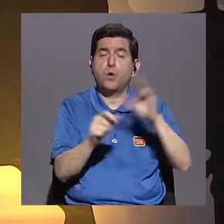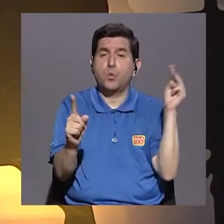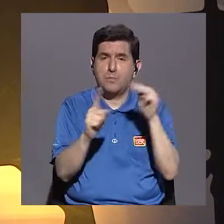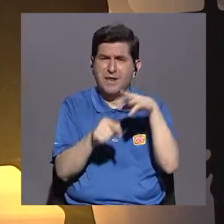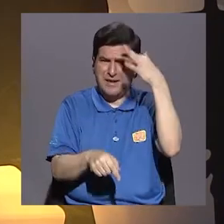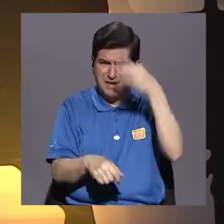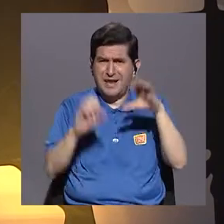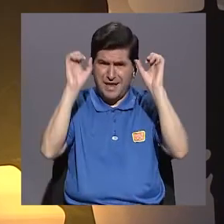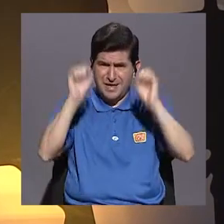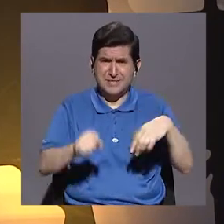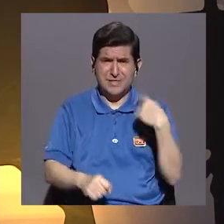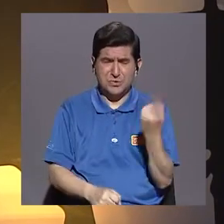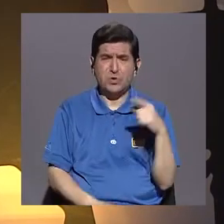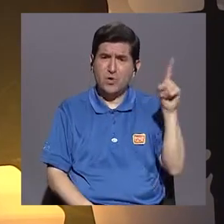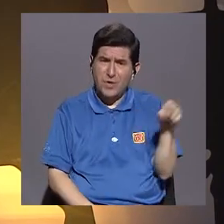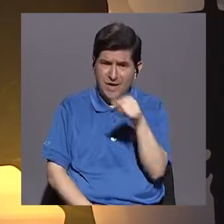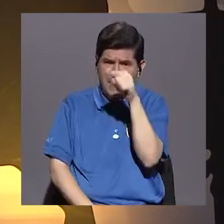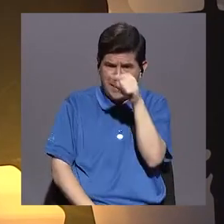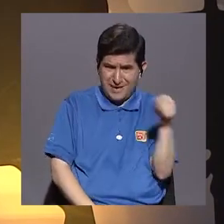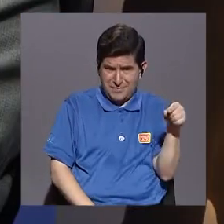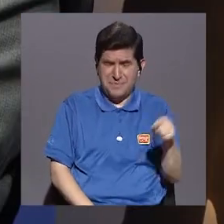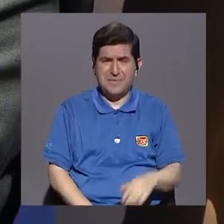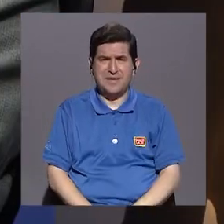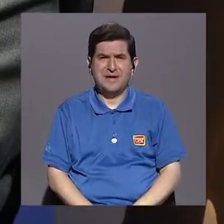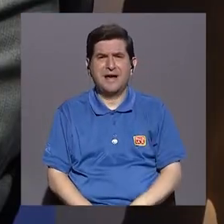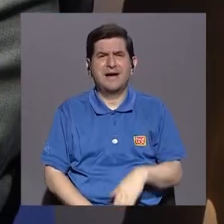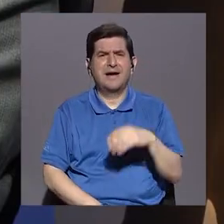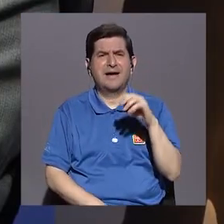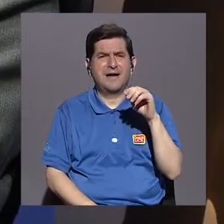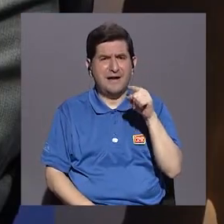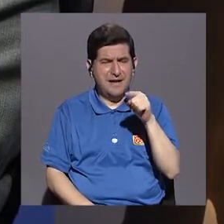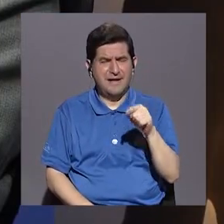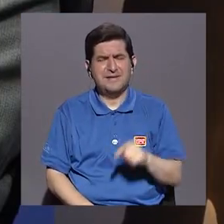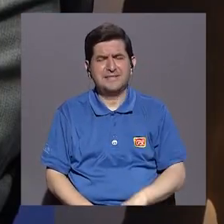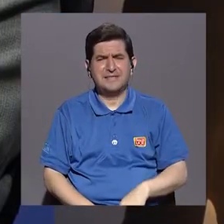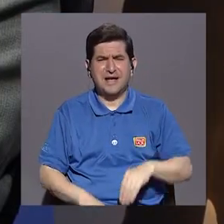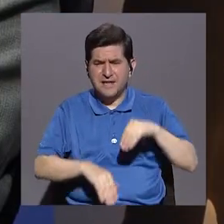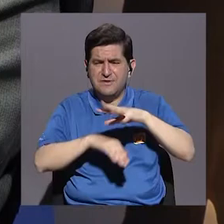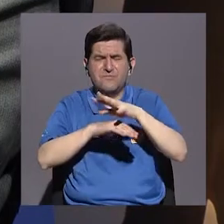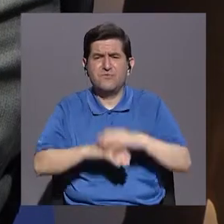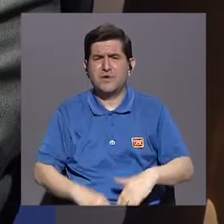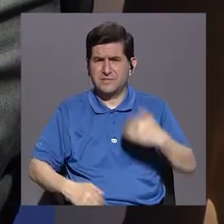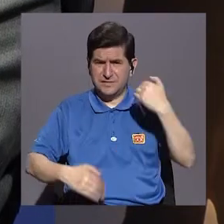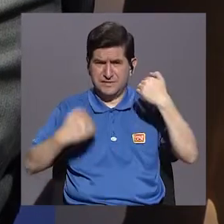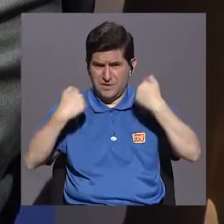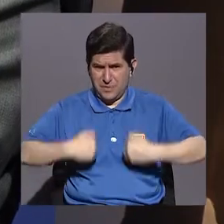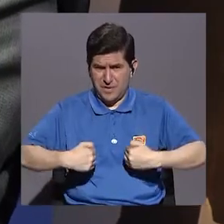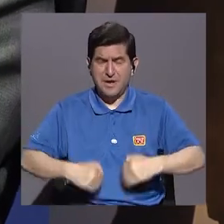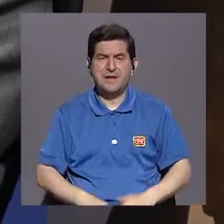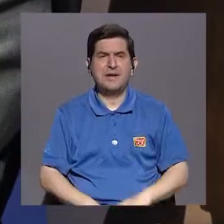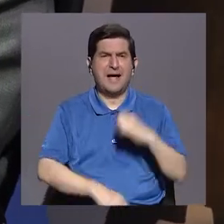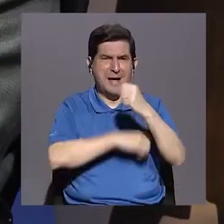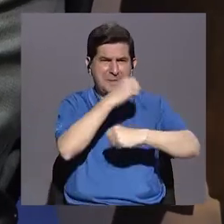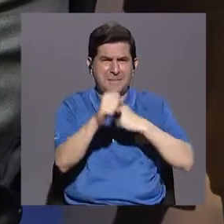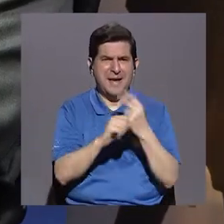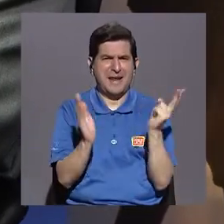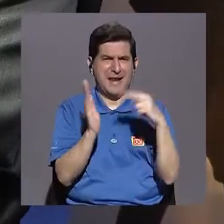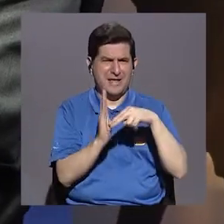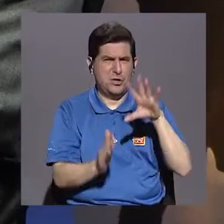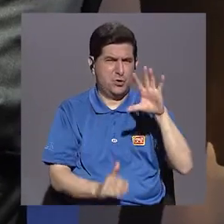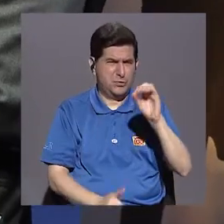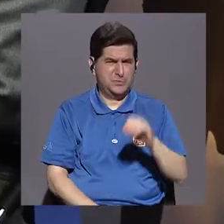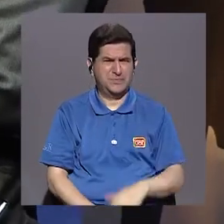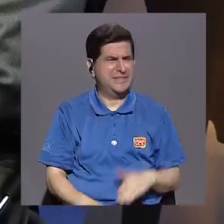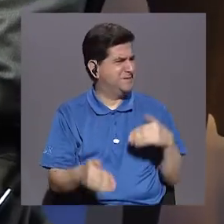cree es posible lograr la solamente eliminando para la acción antrópica si para para el año 2050 se ve como